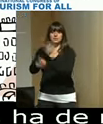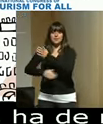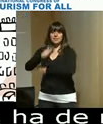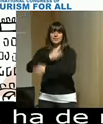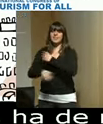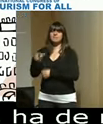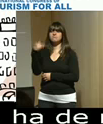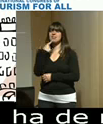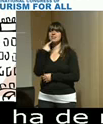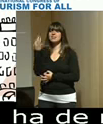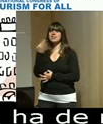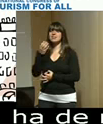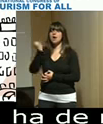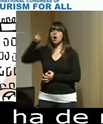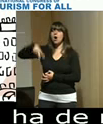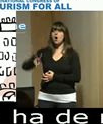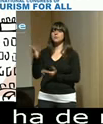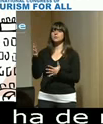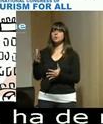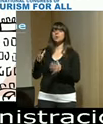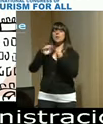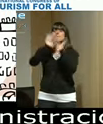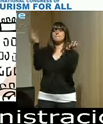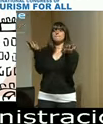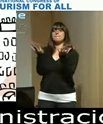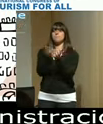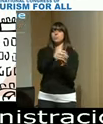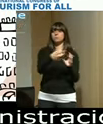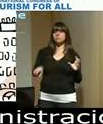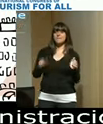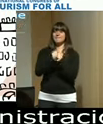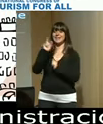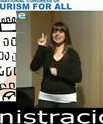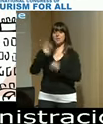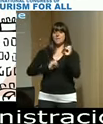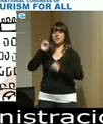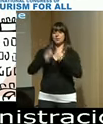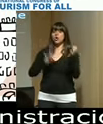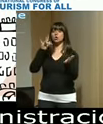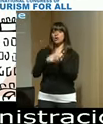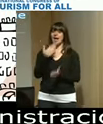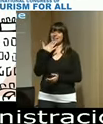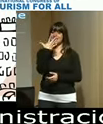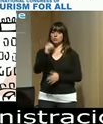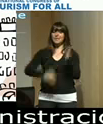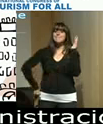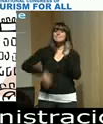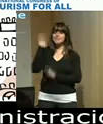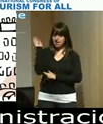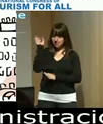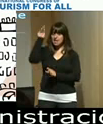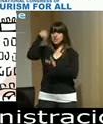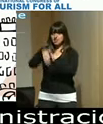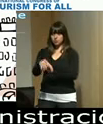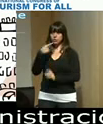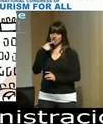que en un 21% de la población mundial tendrá más de 60 años en el 2050. Aquí ya contemplamos las personas mayores como